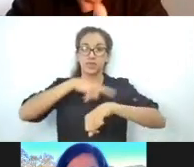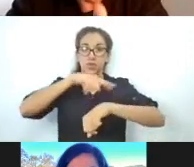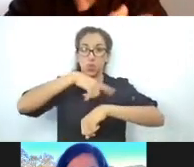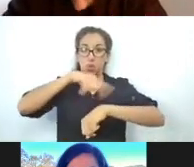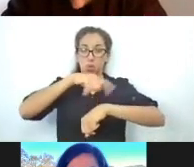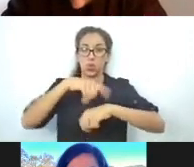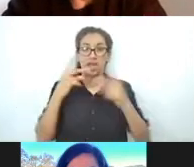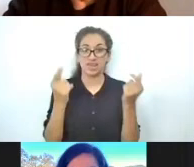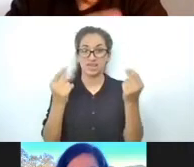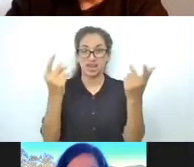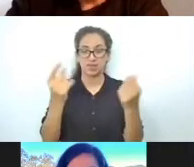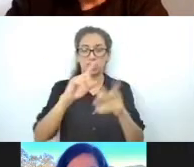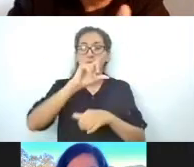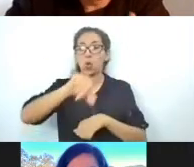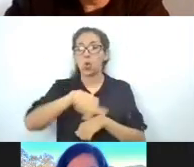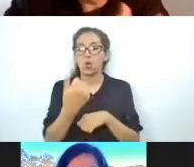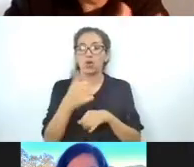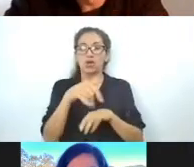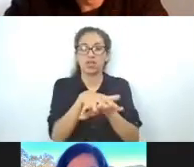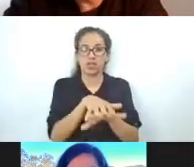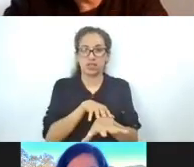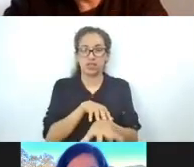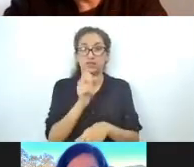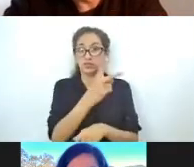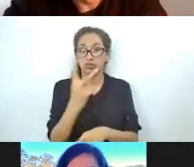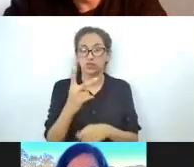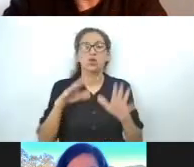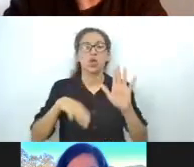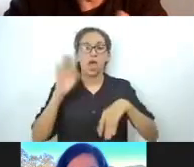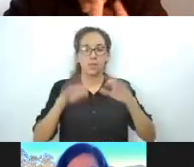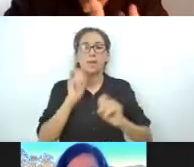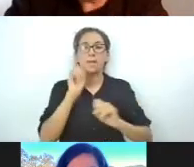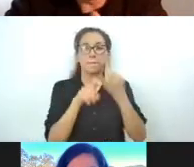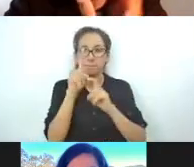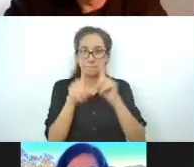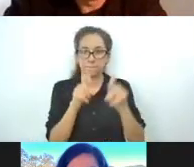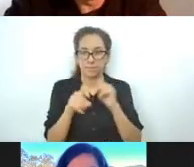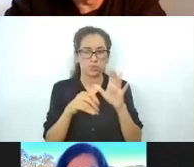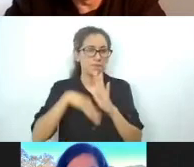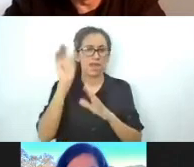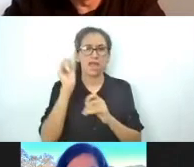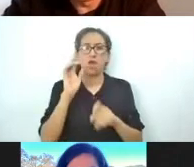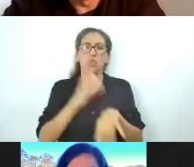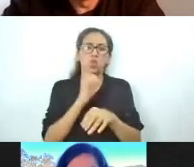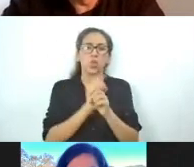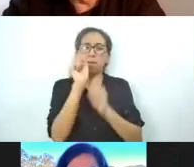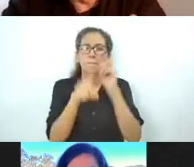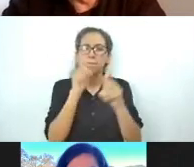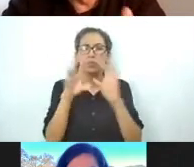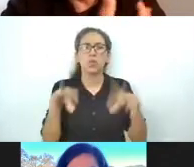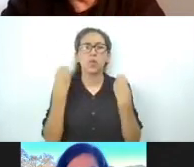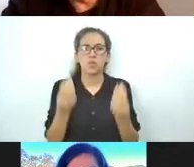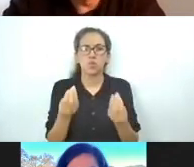rápida, eyaculación tardía. Ambos son motivos de consulta con cierta frecuencia. Por supuesto, más consultan por eyaculación prematura que